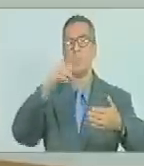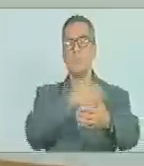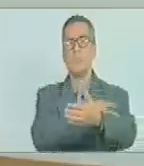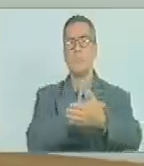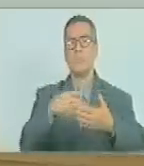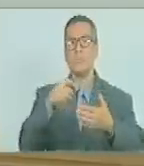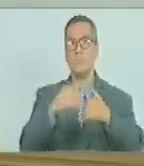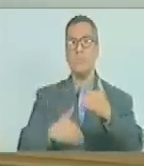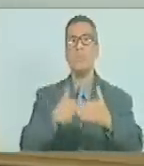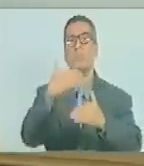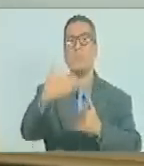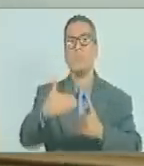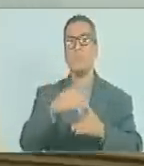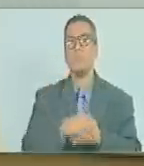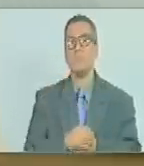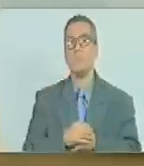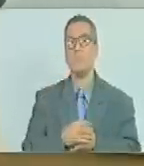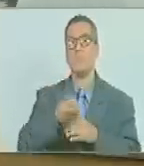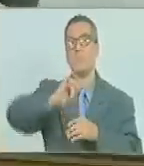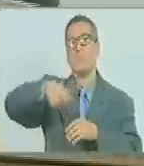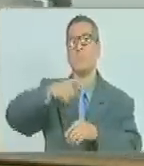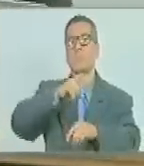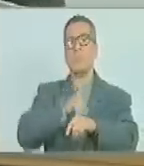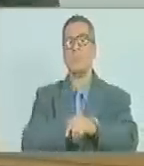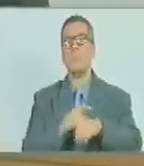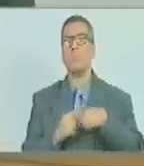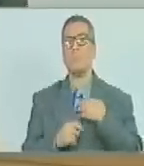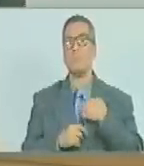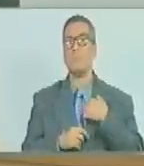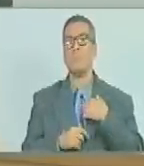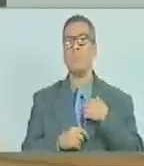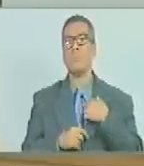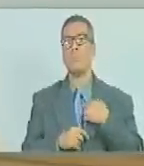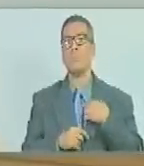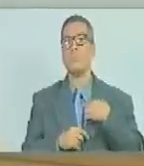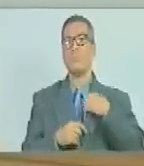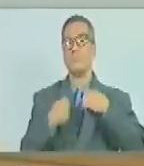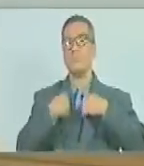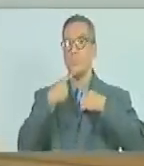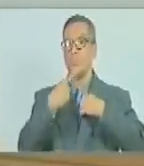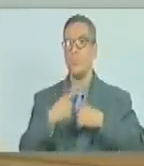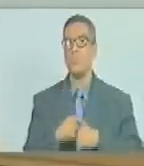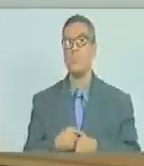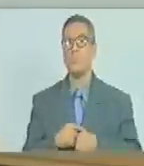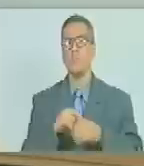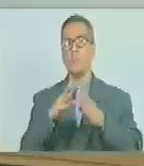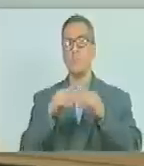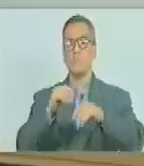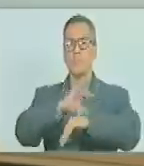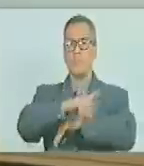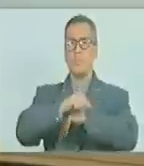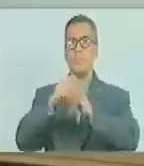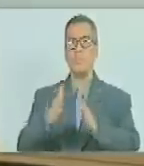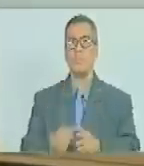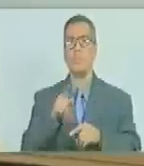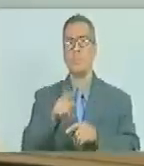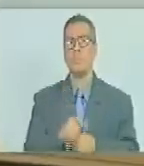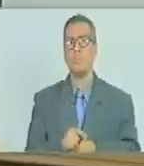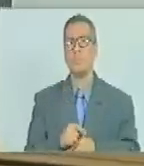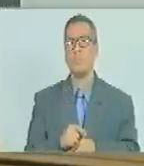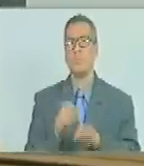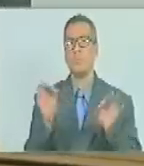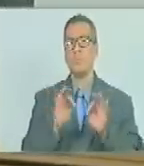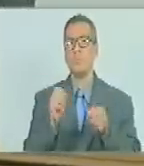adelanto y Guaidó es tan repulsivamente delincuente que ni siquiera le cumplió